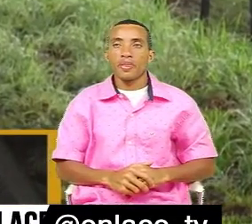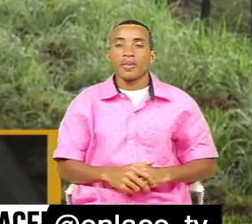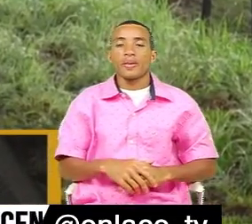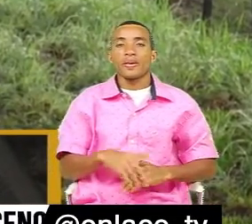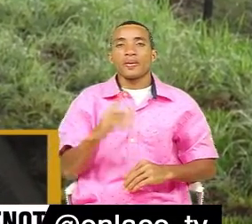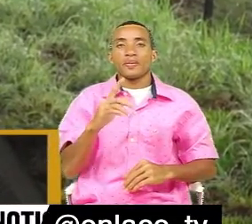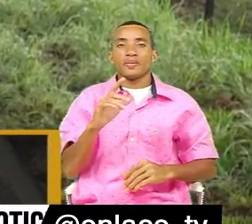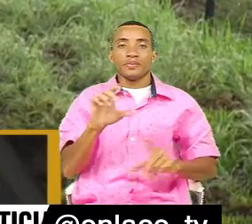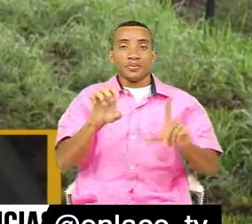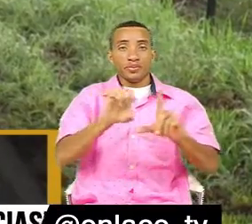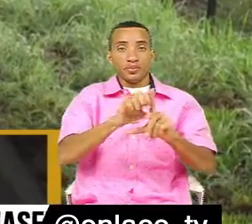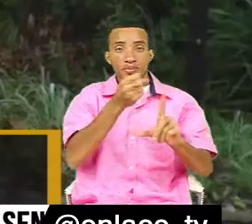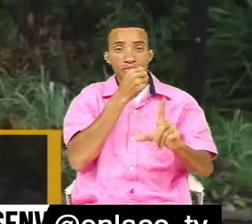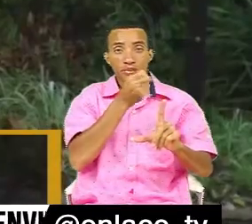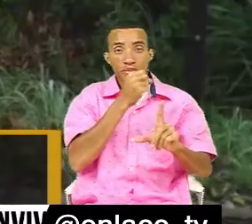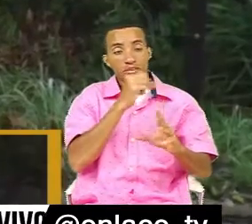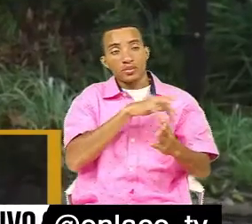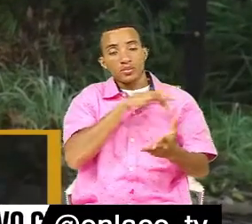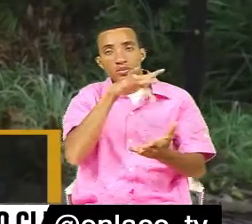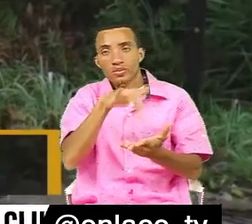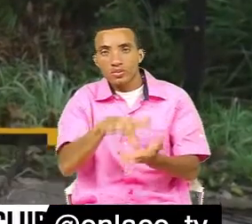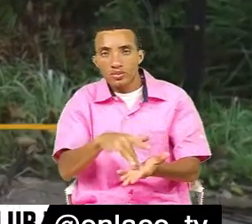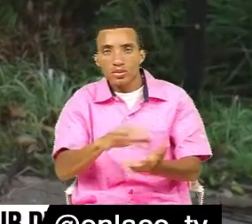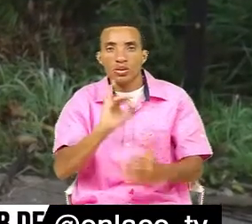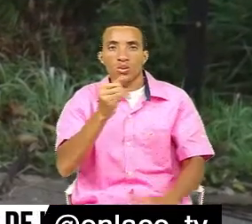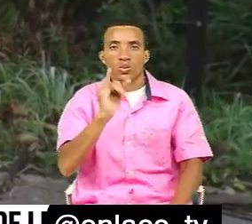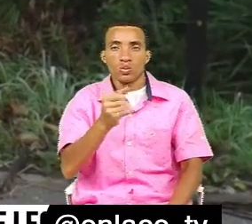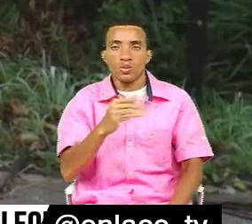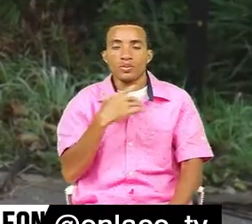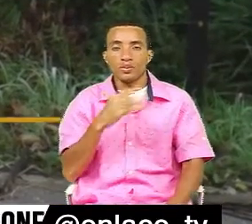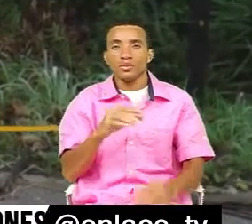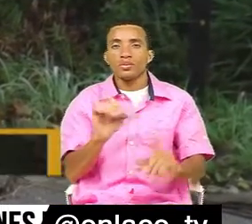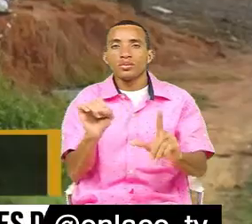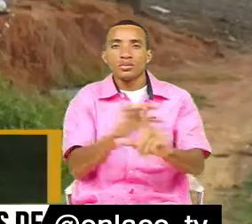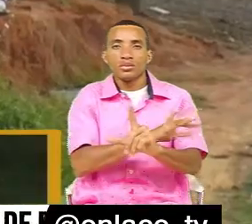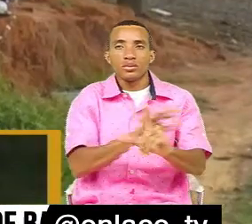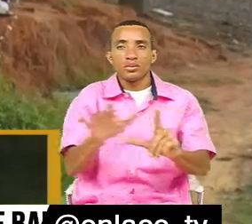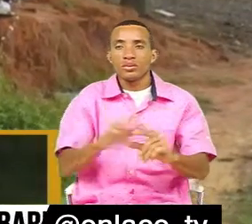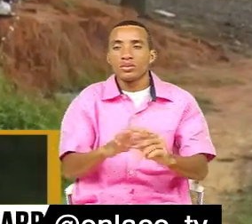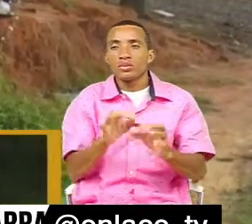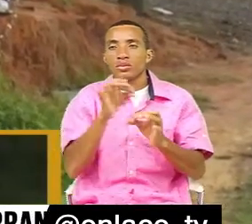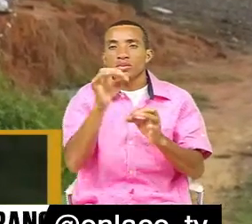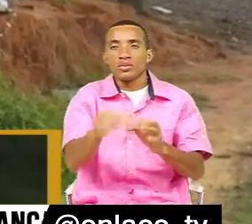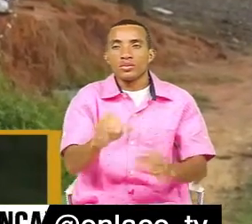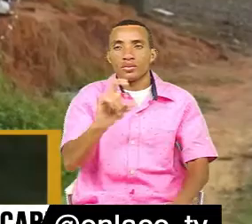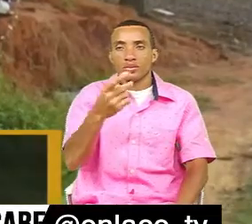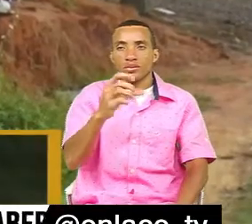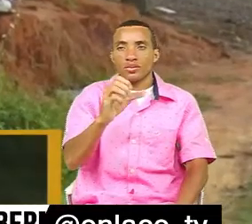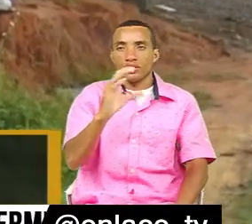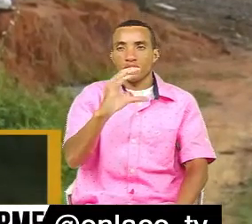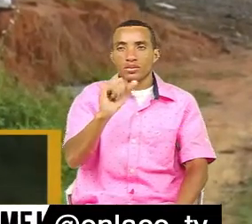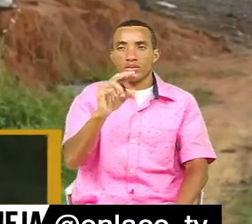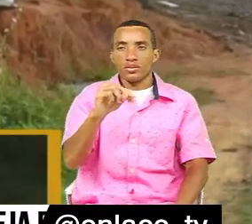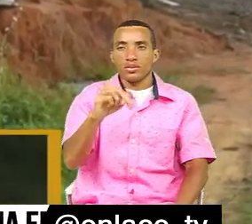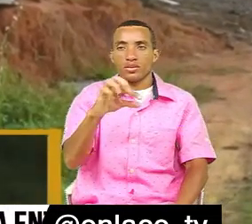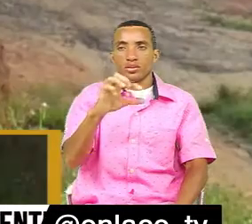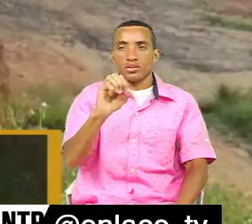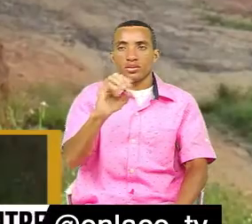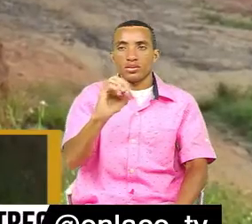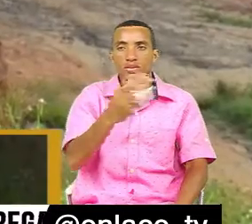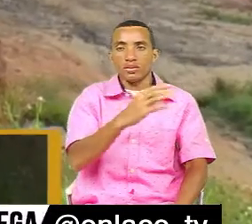mañana de este jueves en la vereda Campo Gala del corregimiento El Llanito para conocer de cerca la forma como el vendaval de la tarde del miércoles impactó a esta